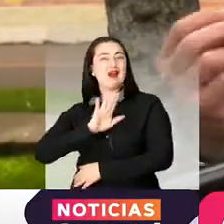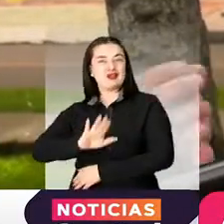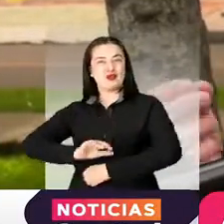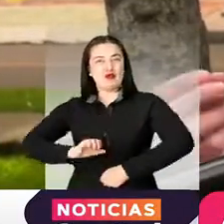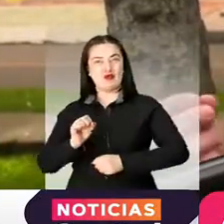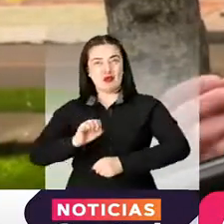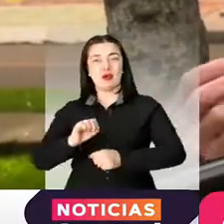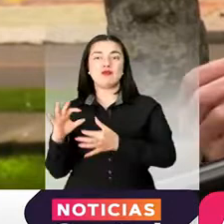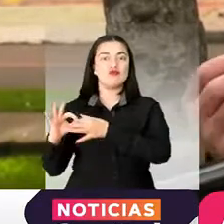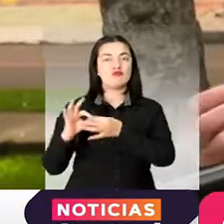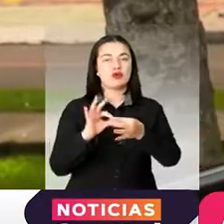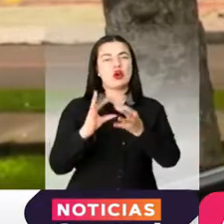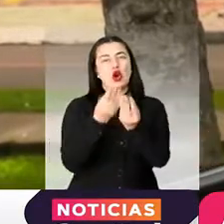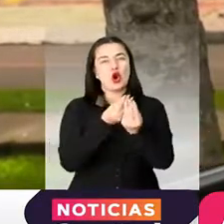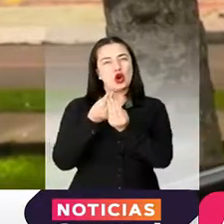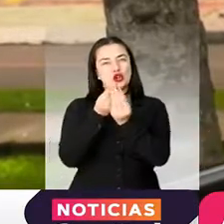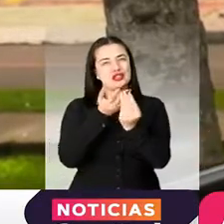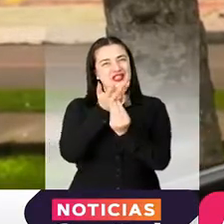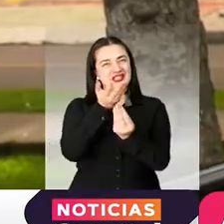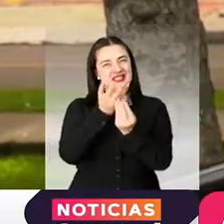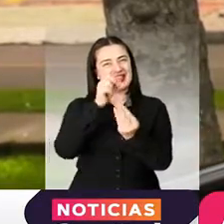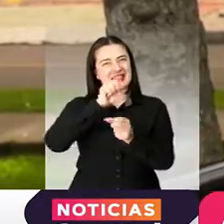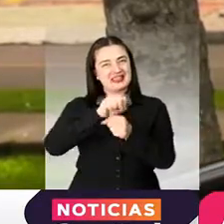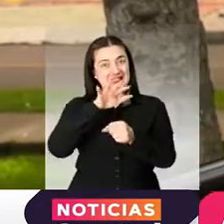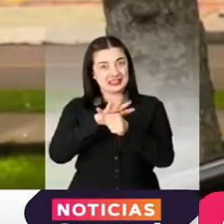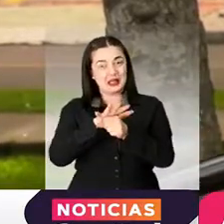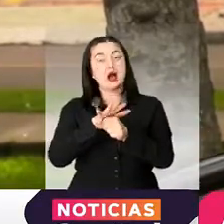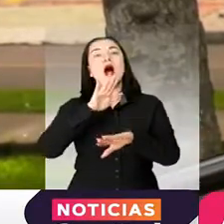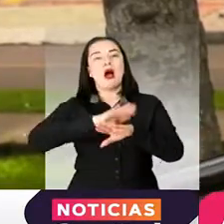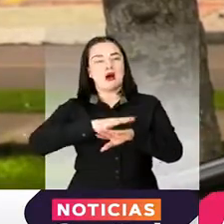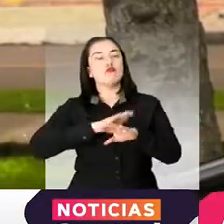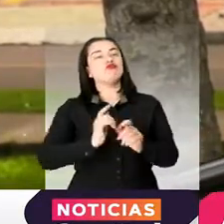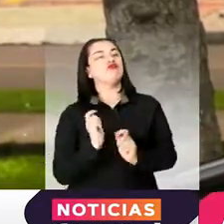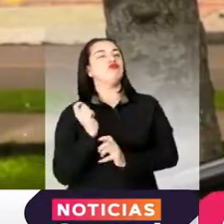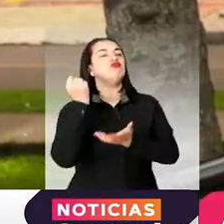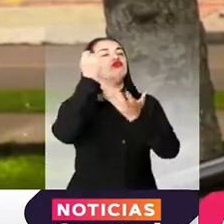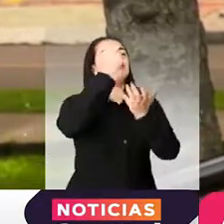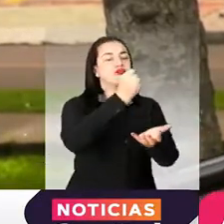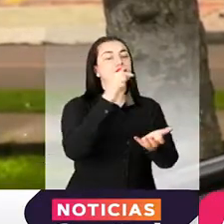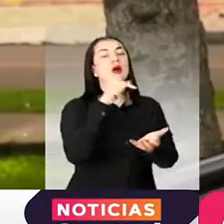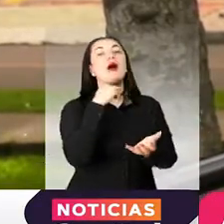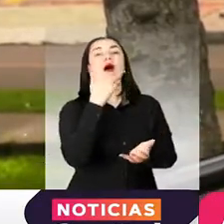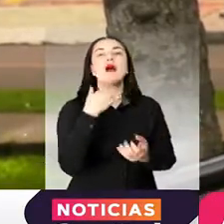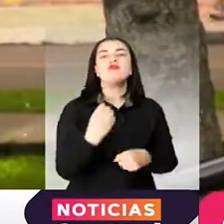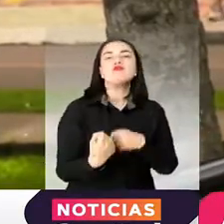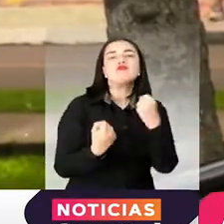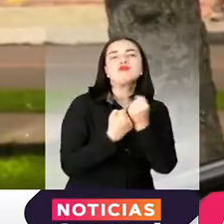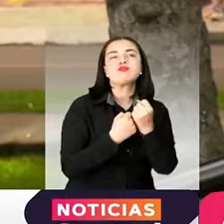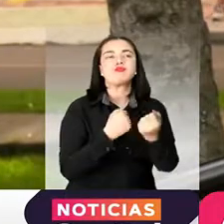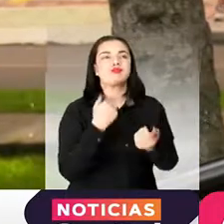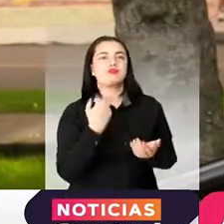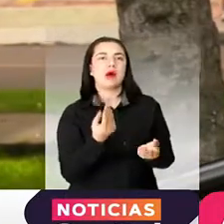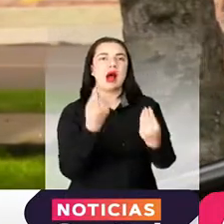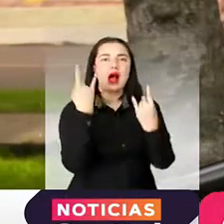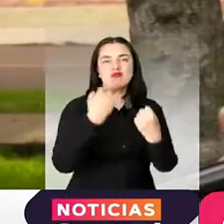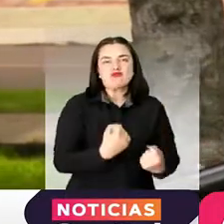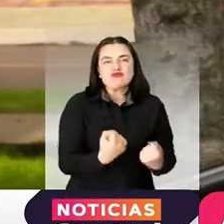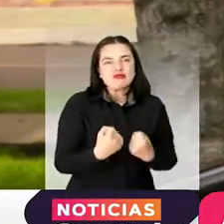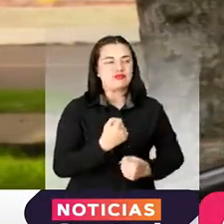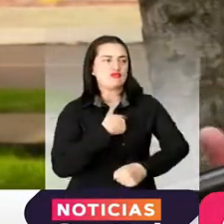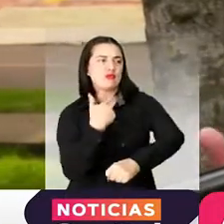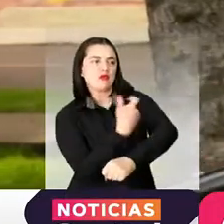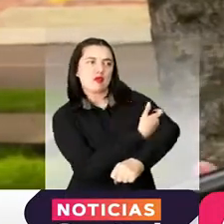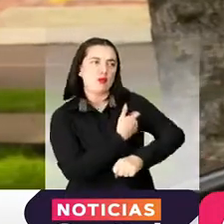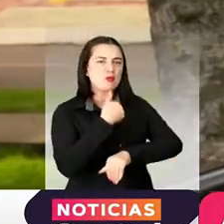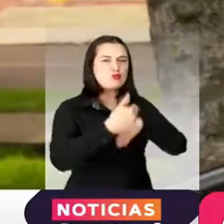mano del consejo distrital asignó unos recursos para fortalecer el proceso de vacunación vamos a revisar